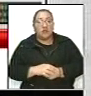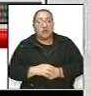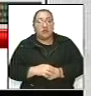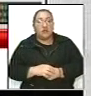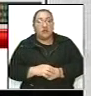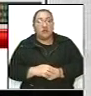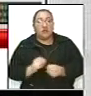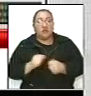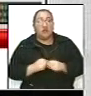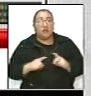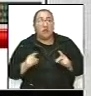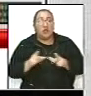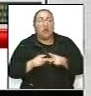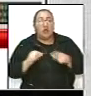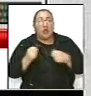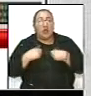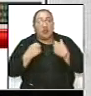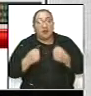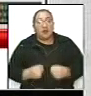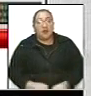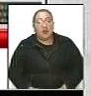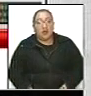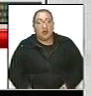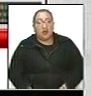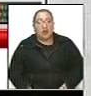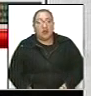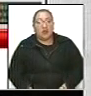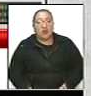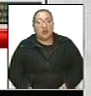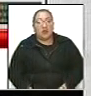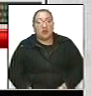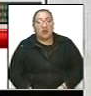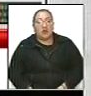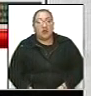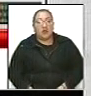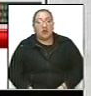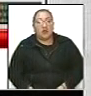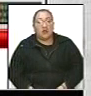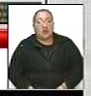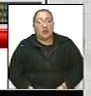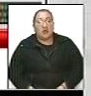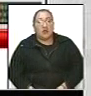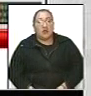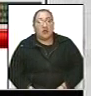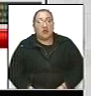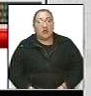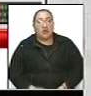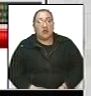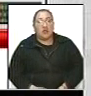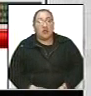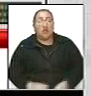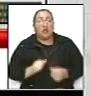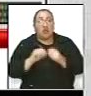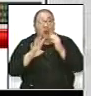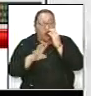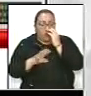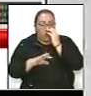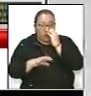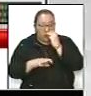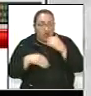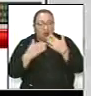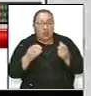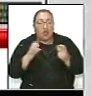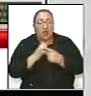los diferentes ciclos de vida. Esto contribuye al objetivo estratégico número 4, que garantiza